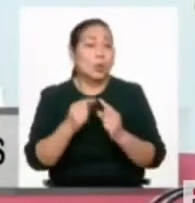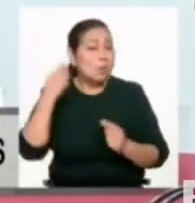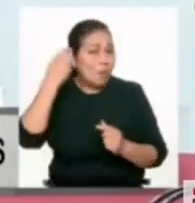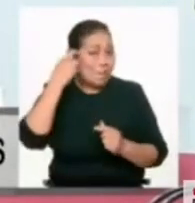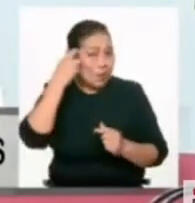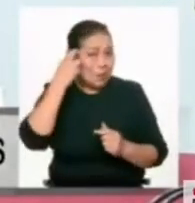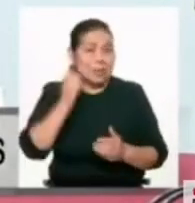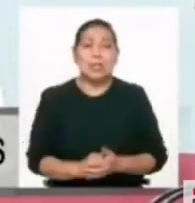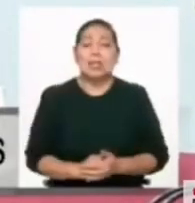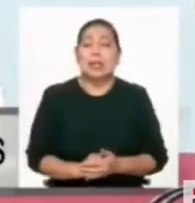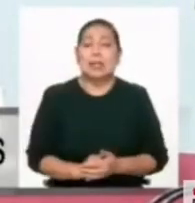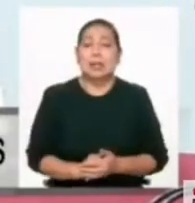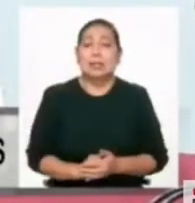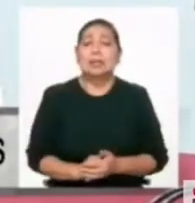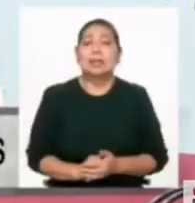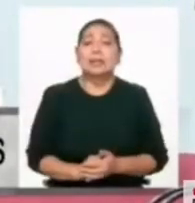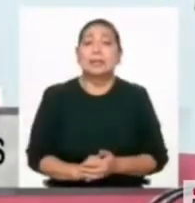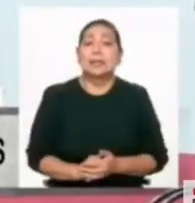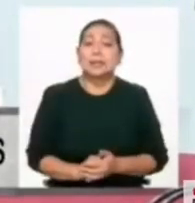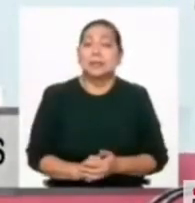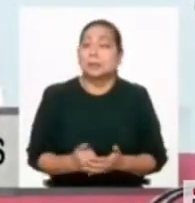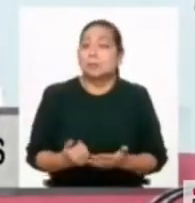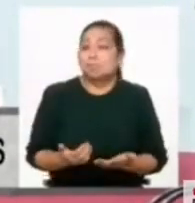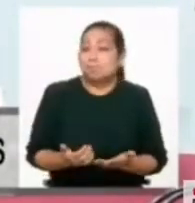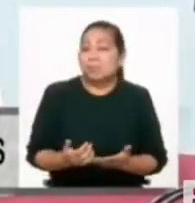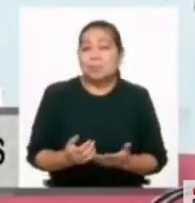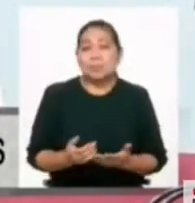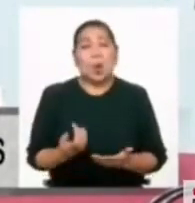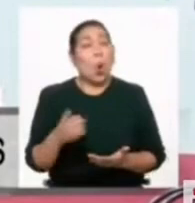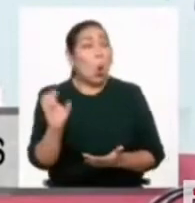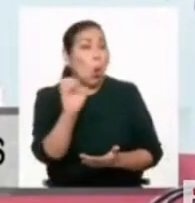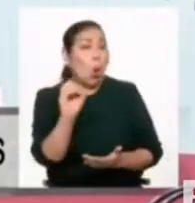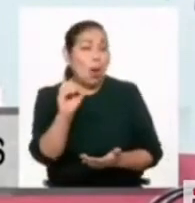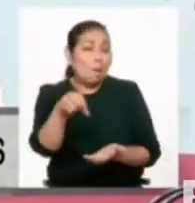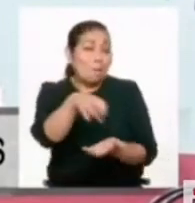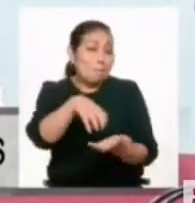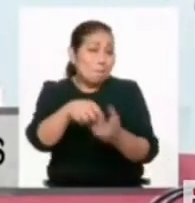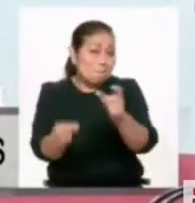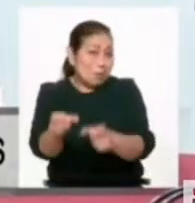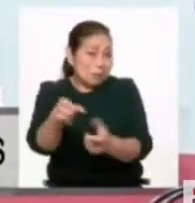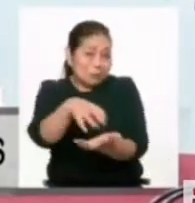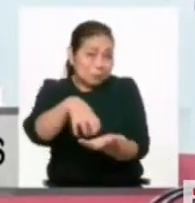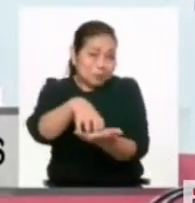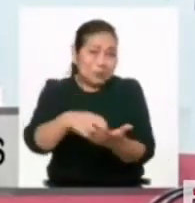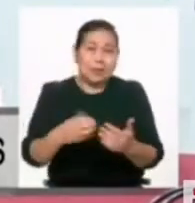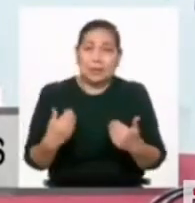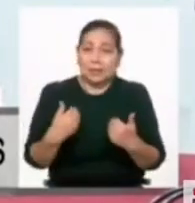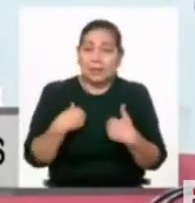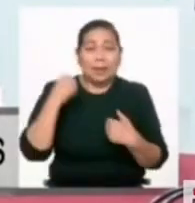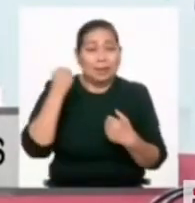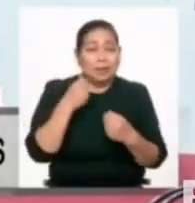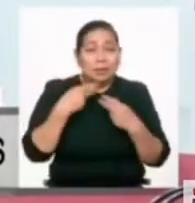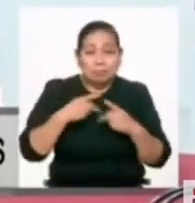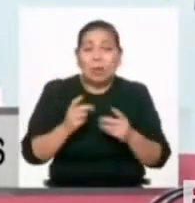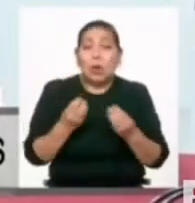partidos, ¿no?, que los otros partidos o la población no tenga el derecho